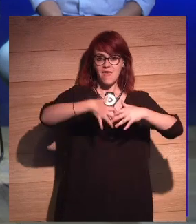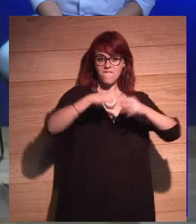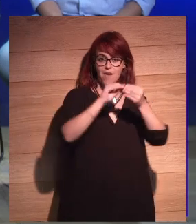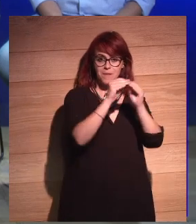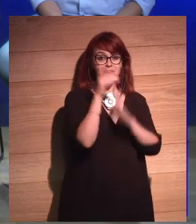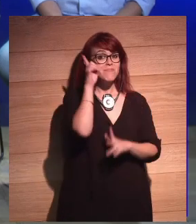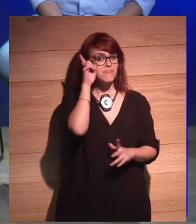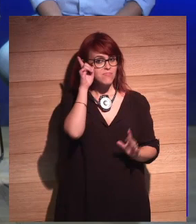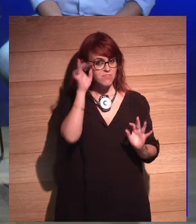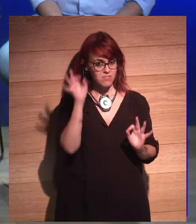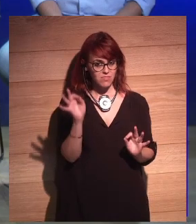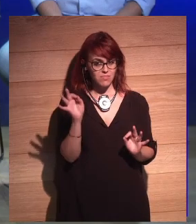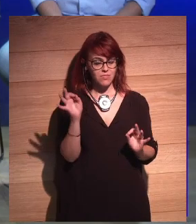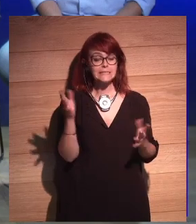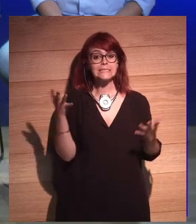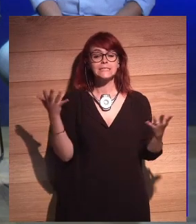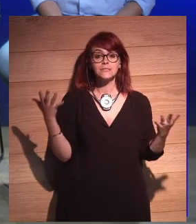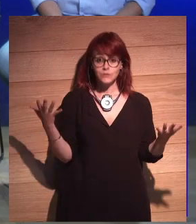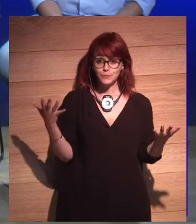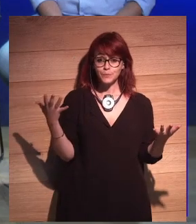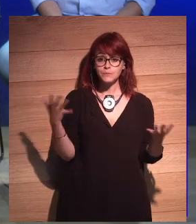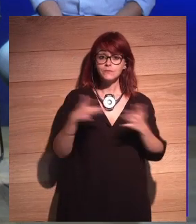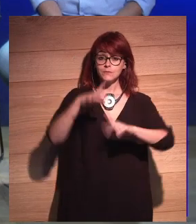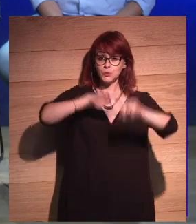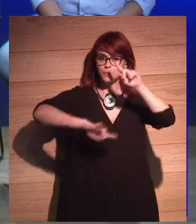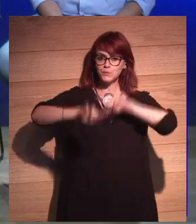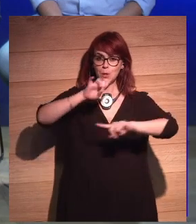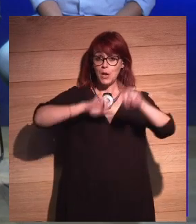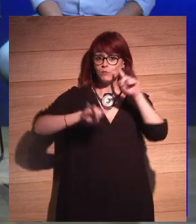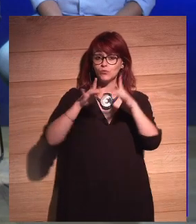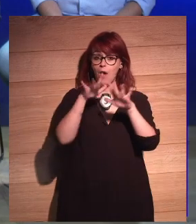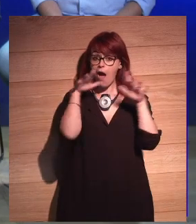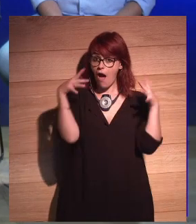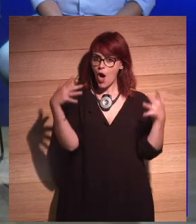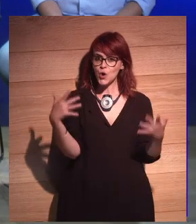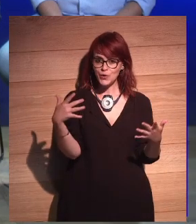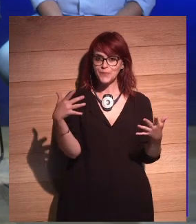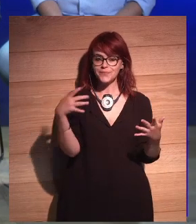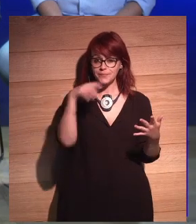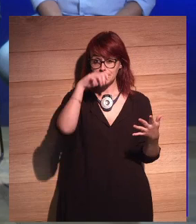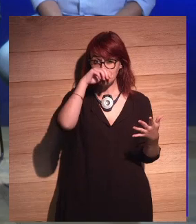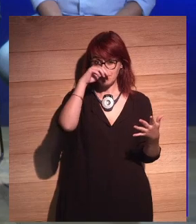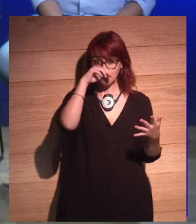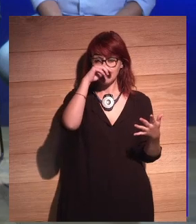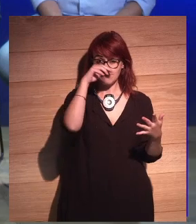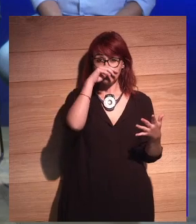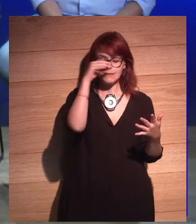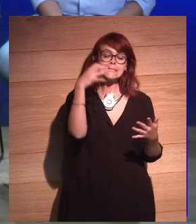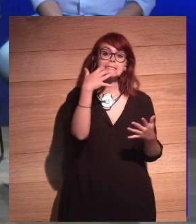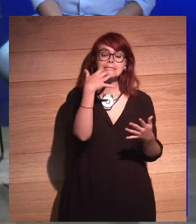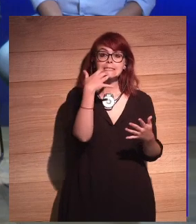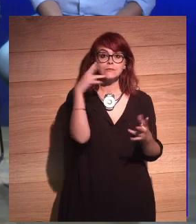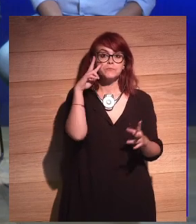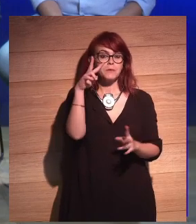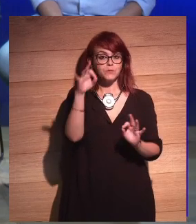teléfonos. Por tanto, parte del problema que ves ahora es que, por ejemplo, si yo fuera